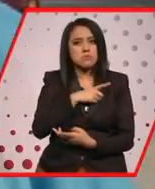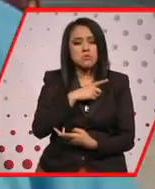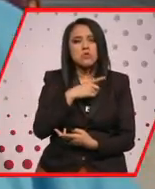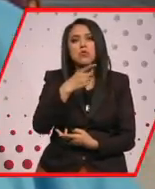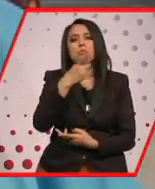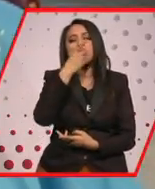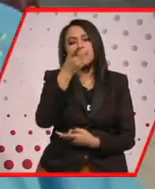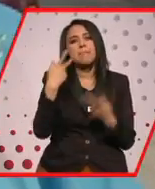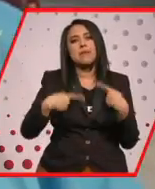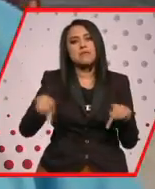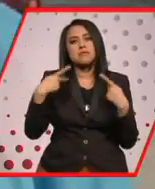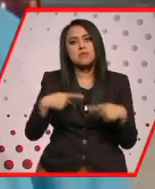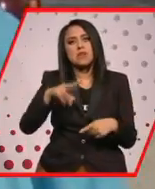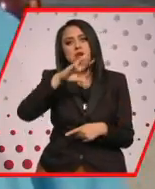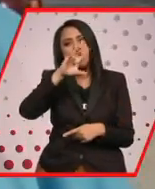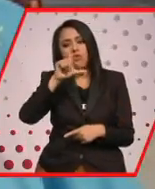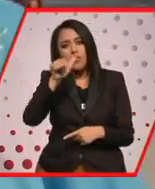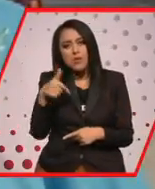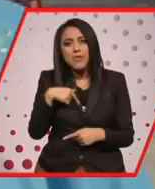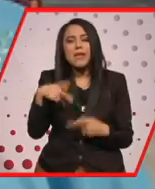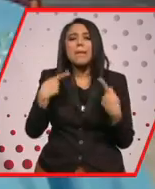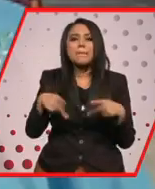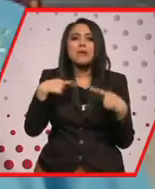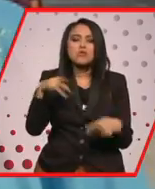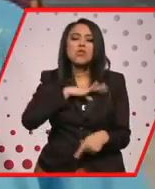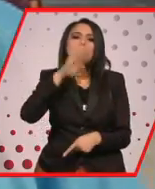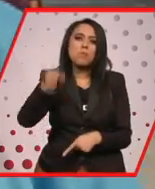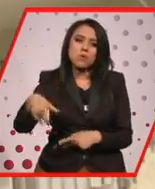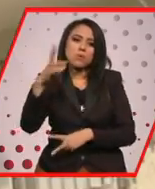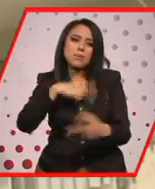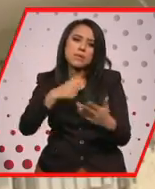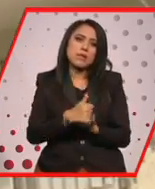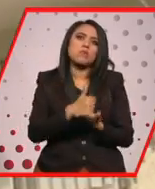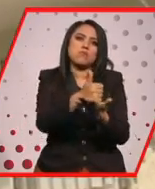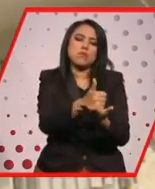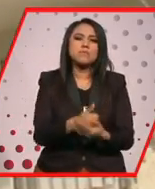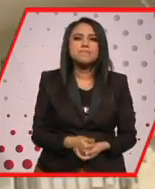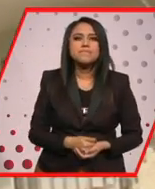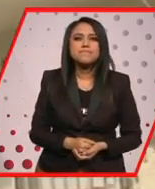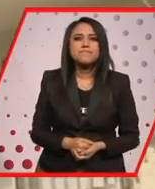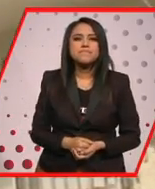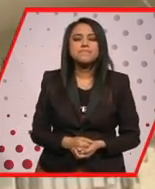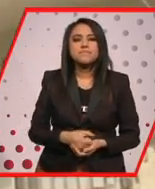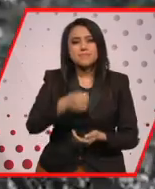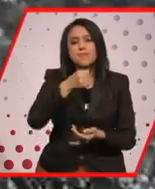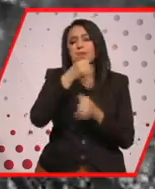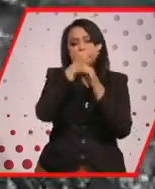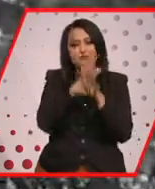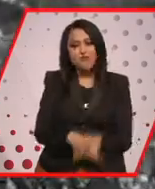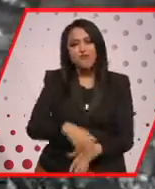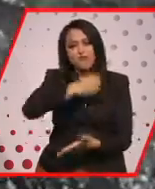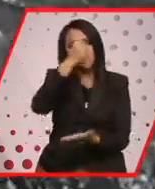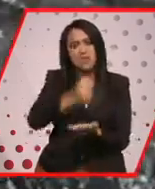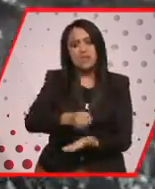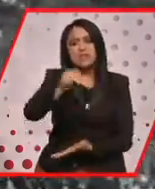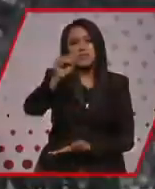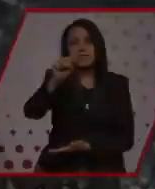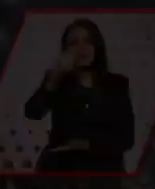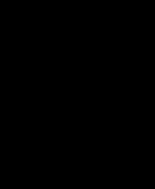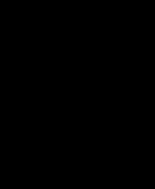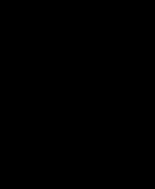dicho, después del niño ahogado van a venir a tapar el pozo. Informó para quien corresponda, Sheila Martínez.